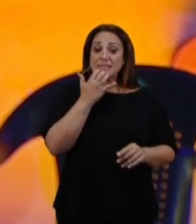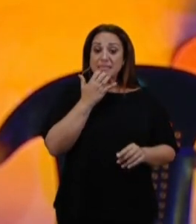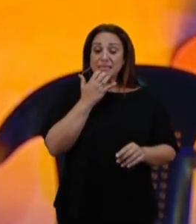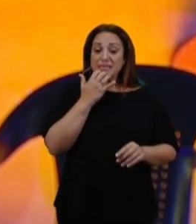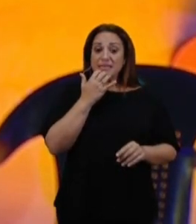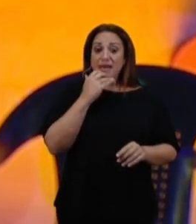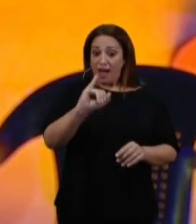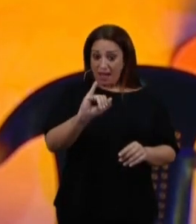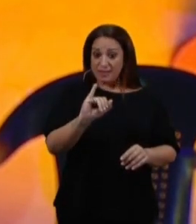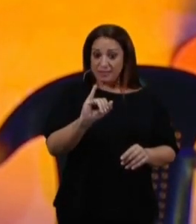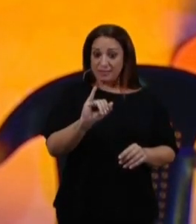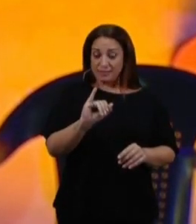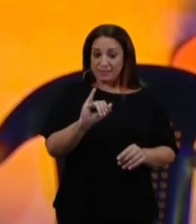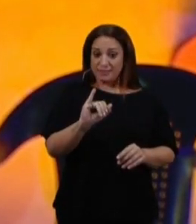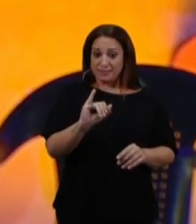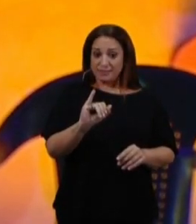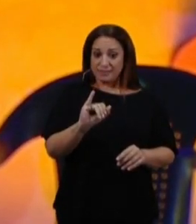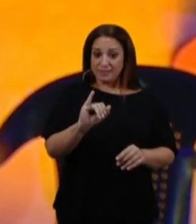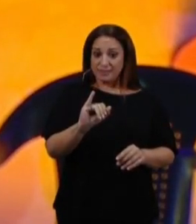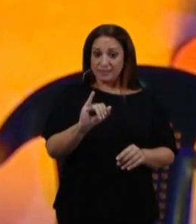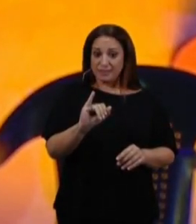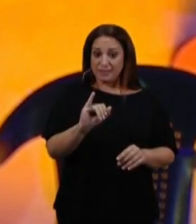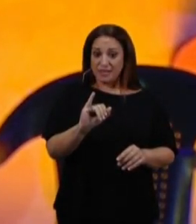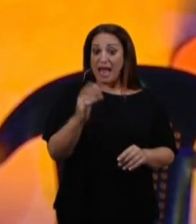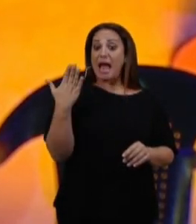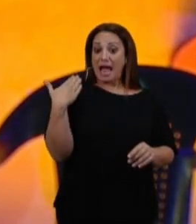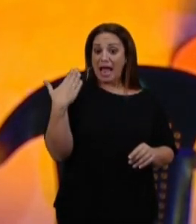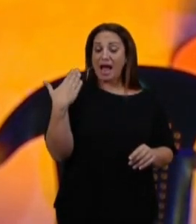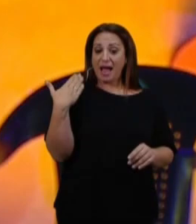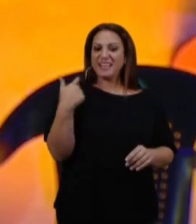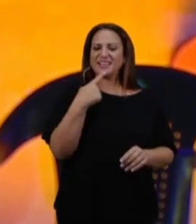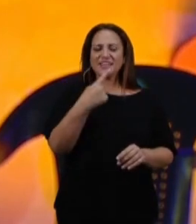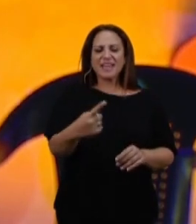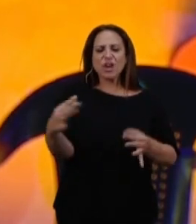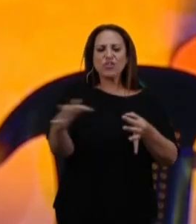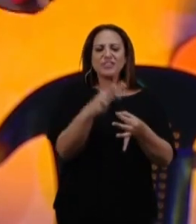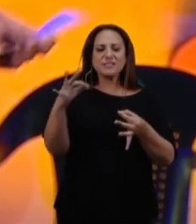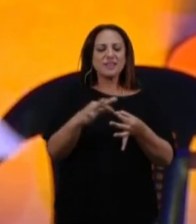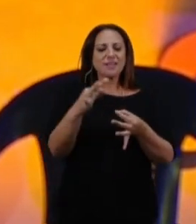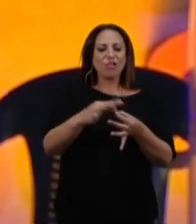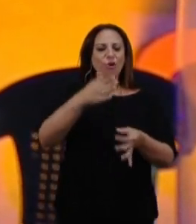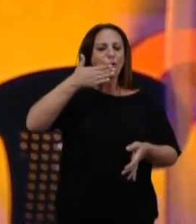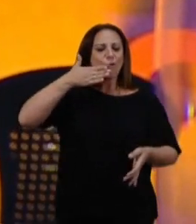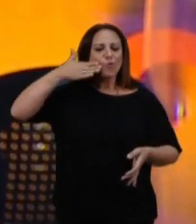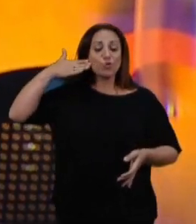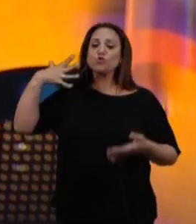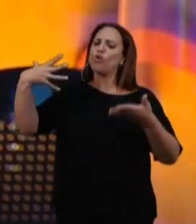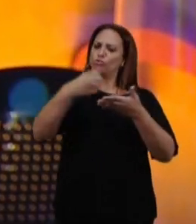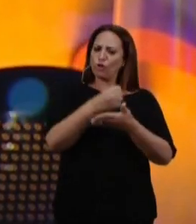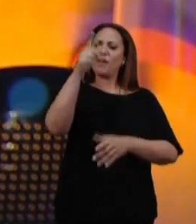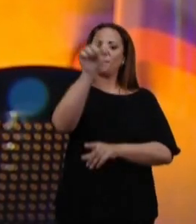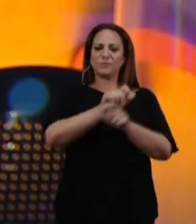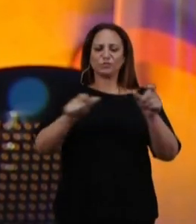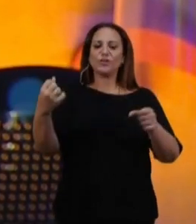sacaron antes, si hay un diseñador del que hay que estar orgulloso, evidentemente de todos los que trabajan, pero que este